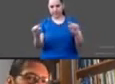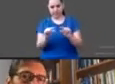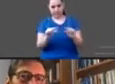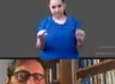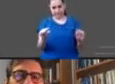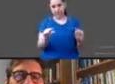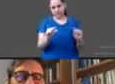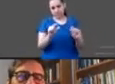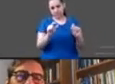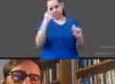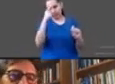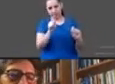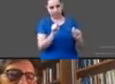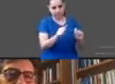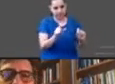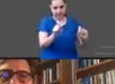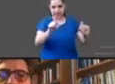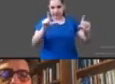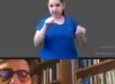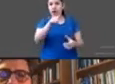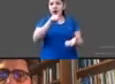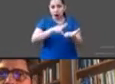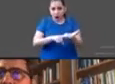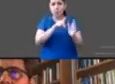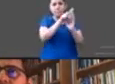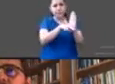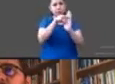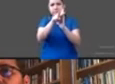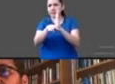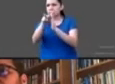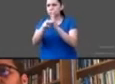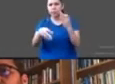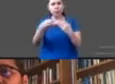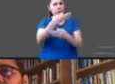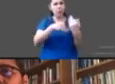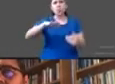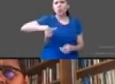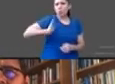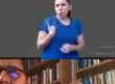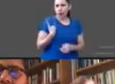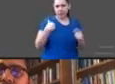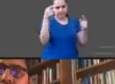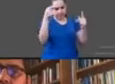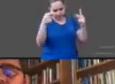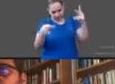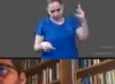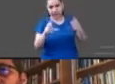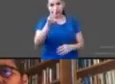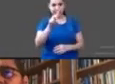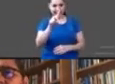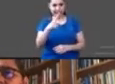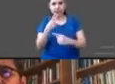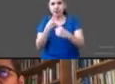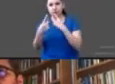estamos transmitiendo y que pueden encontrar aquí un repositorio en donde están los 30, pero también están una gran cantidad